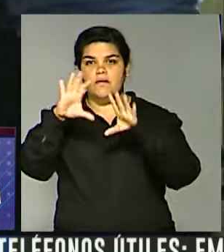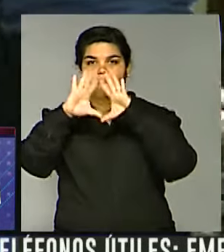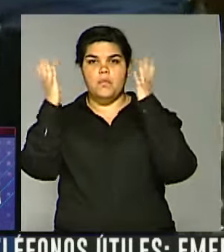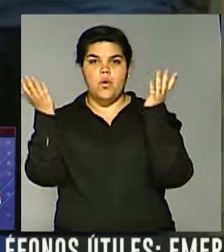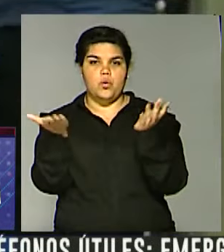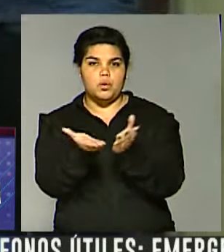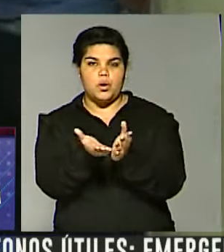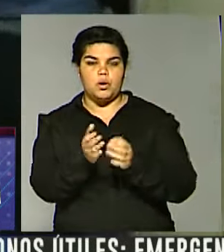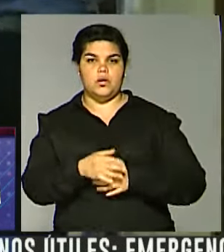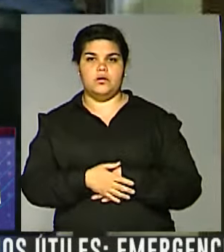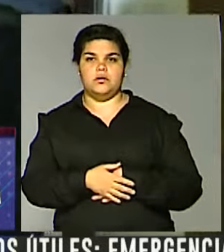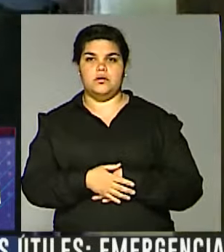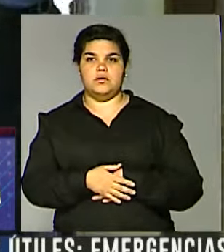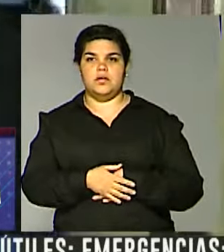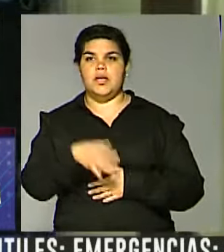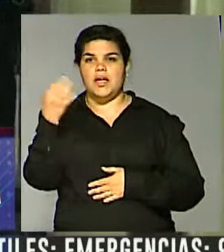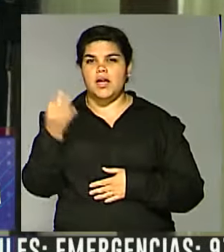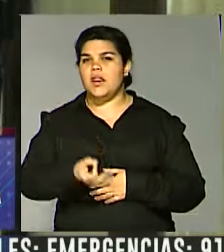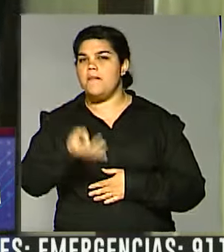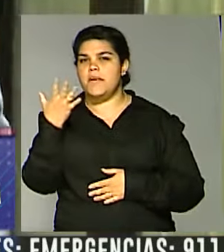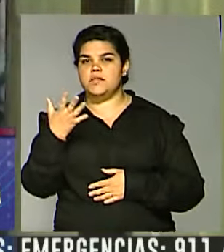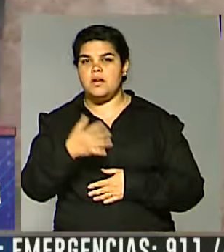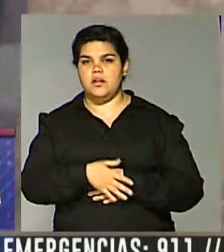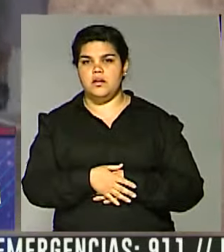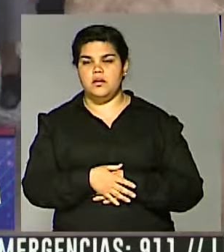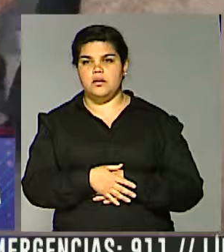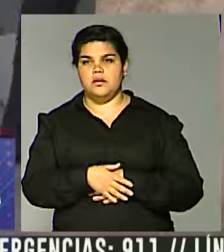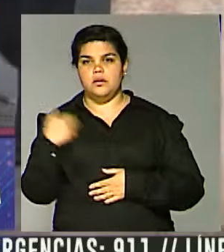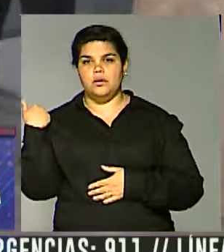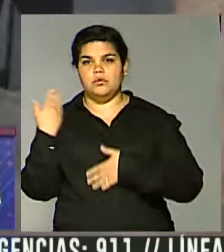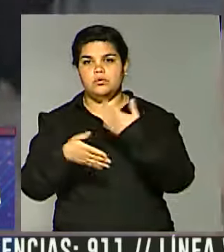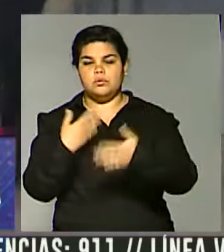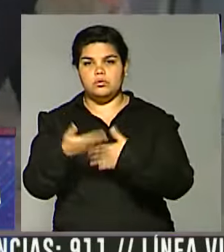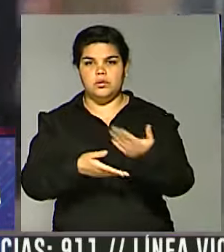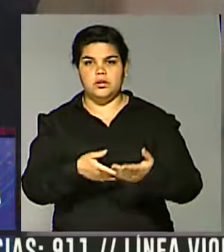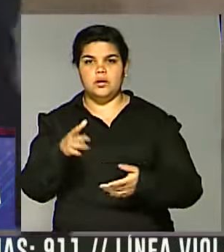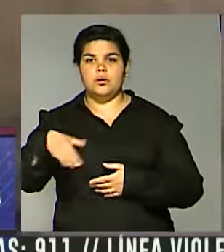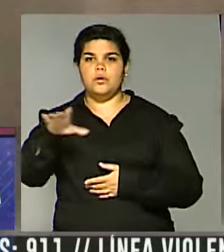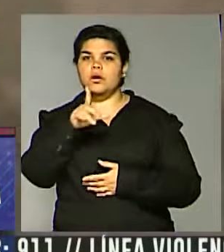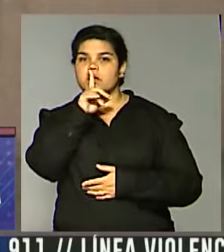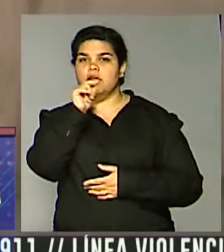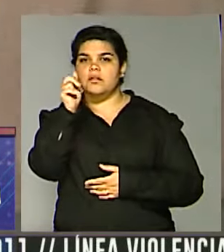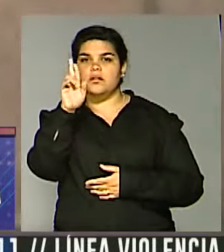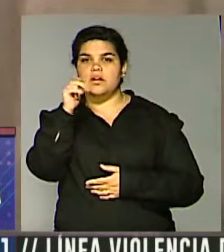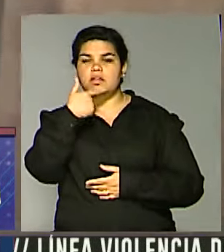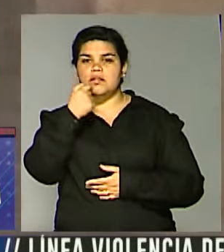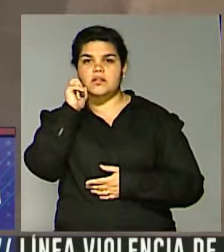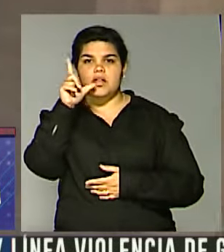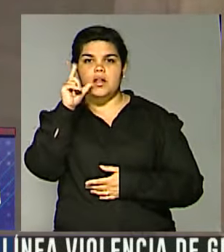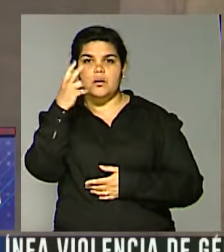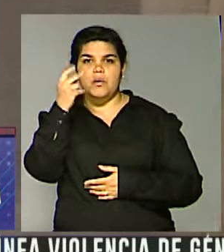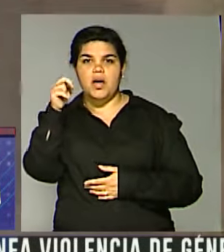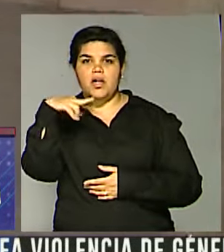y en particular los hechos sucedidos o descubiertos en Pensilvania, bueno, hacen que el caso de este sacerdote